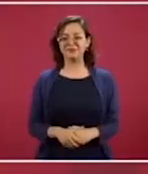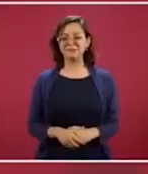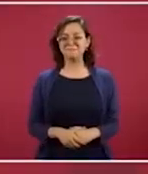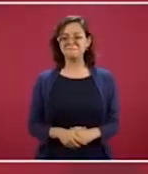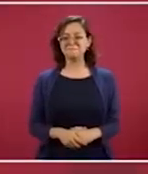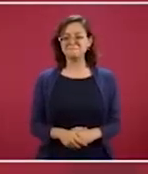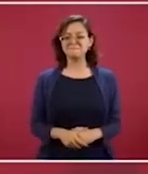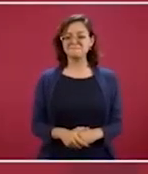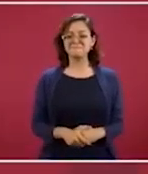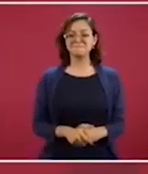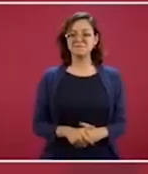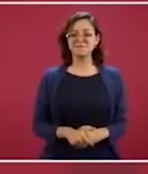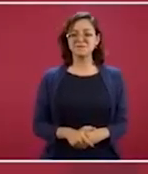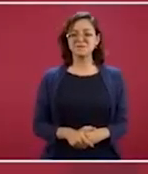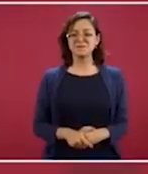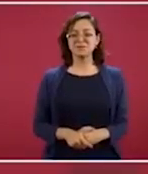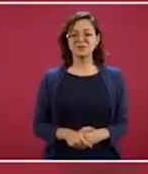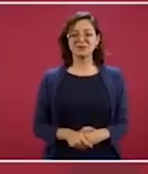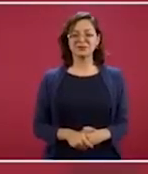que